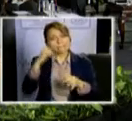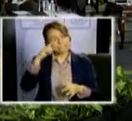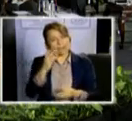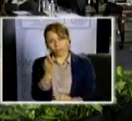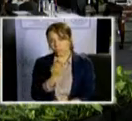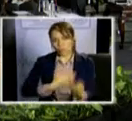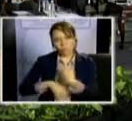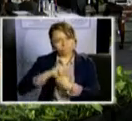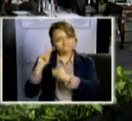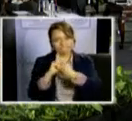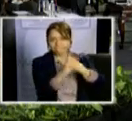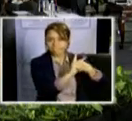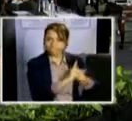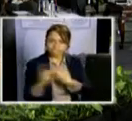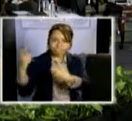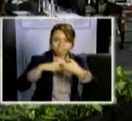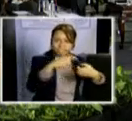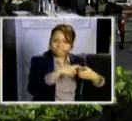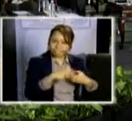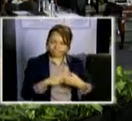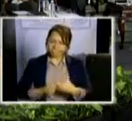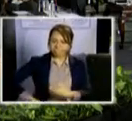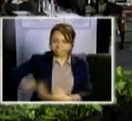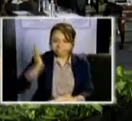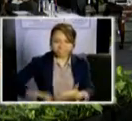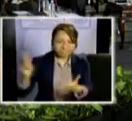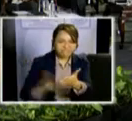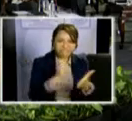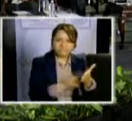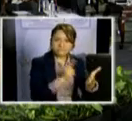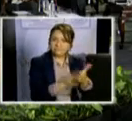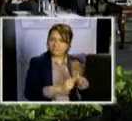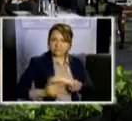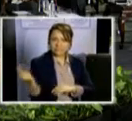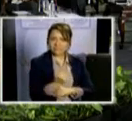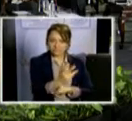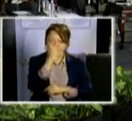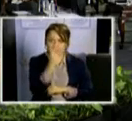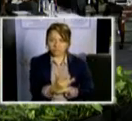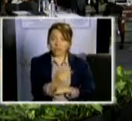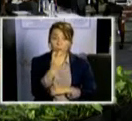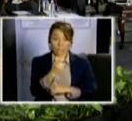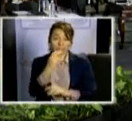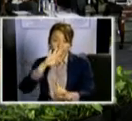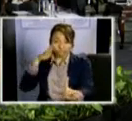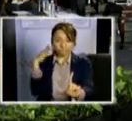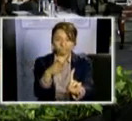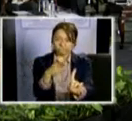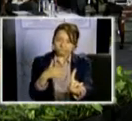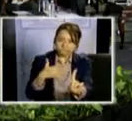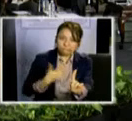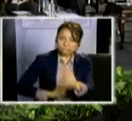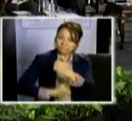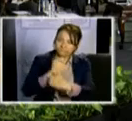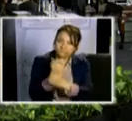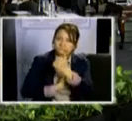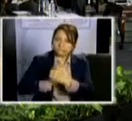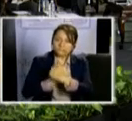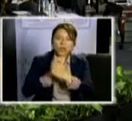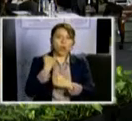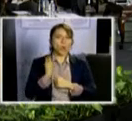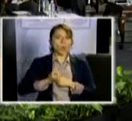principales países con altas emisiones. Este es un reto que ojalá y ocurra en París, que las grandes economías,